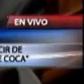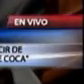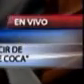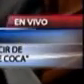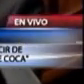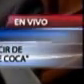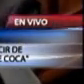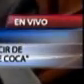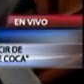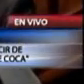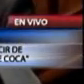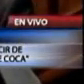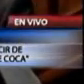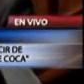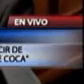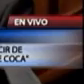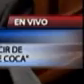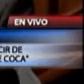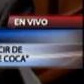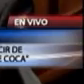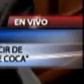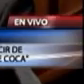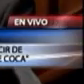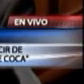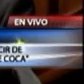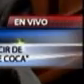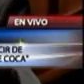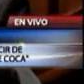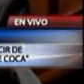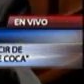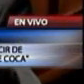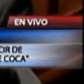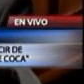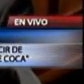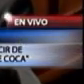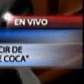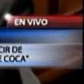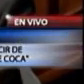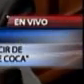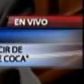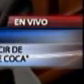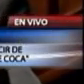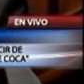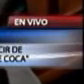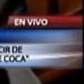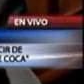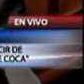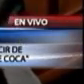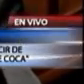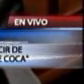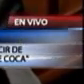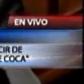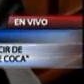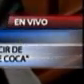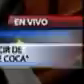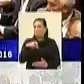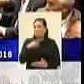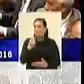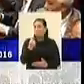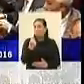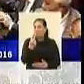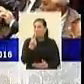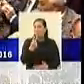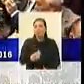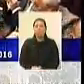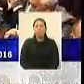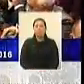manera definitiva es en el área del lavado de activos, en el área de los precursores químicos y en el área de la inteligencia policial.